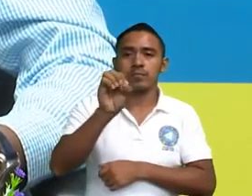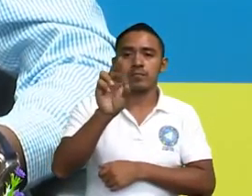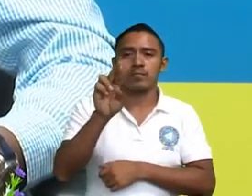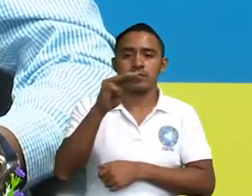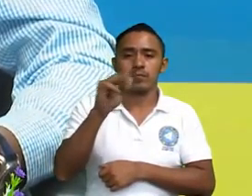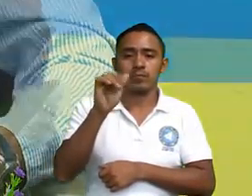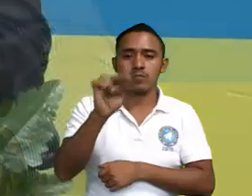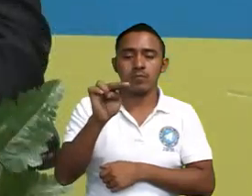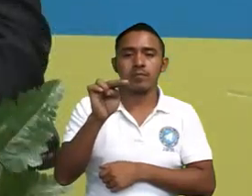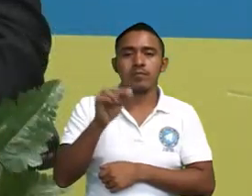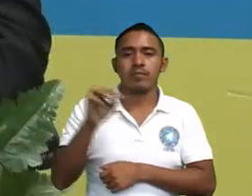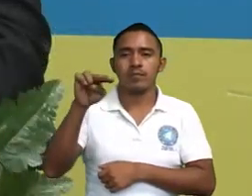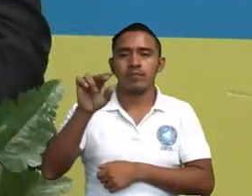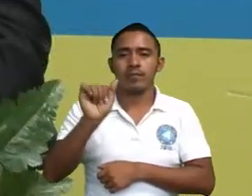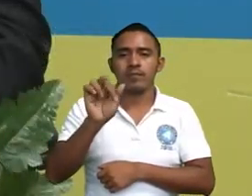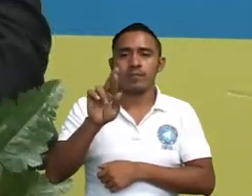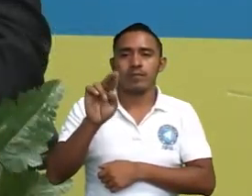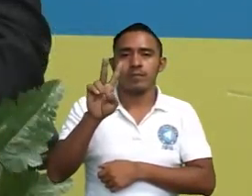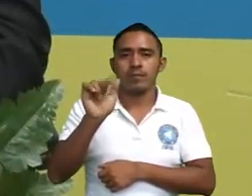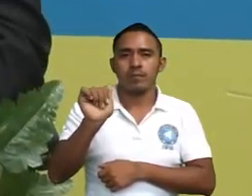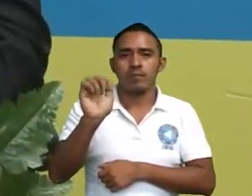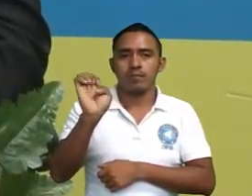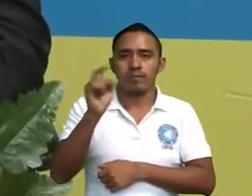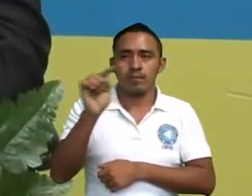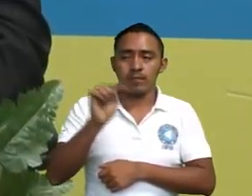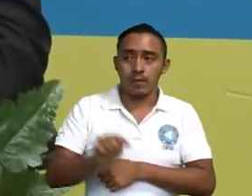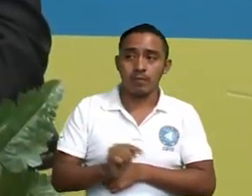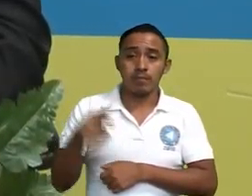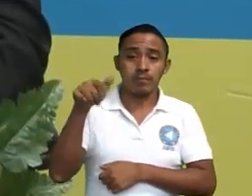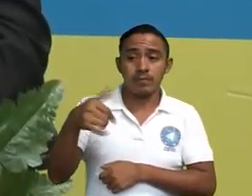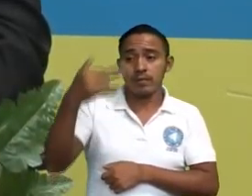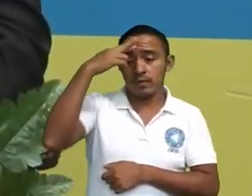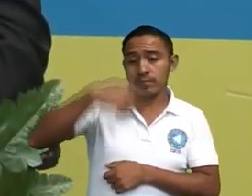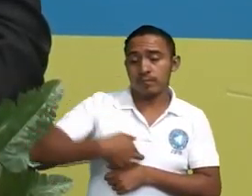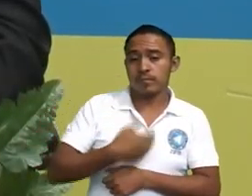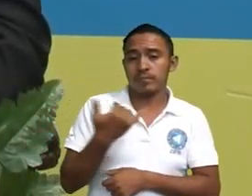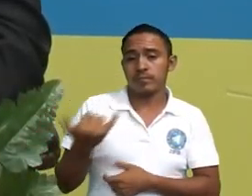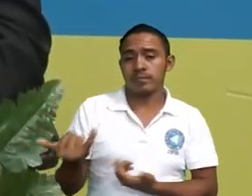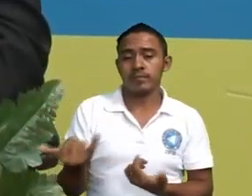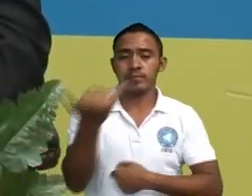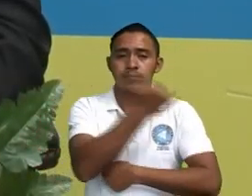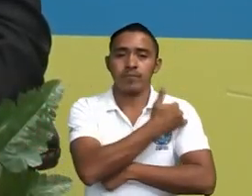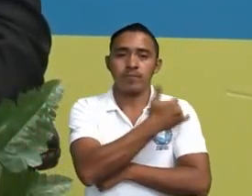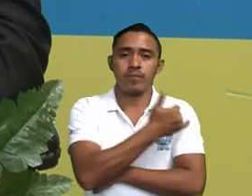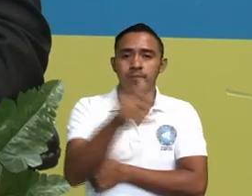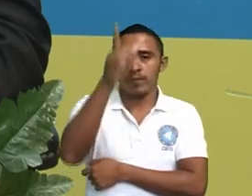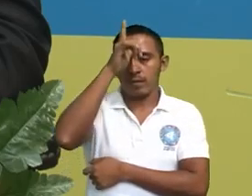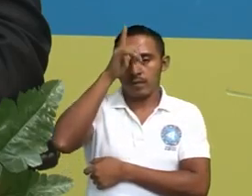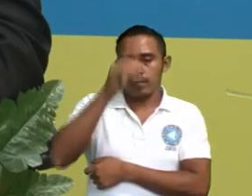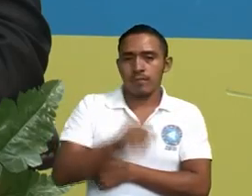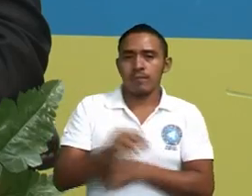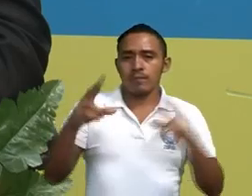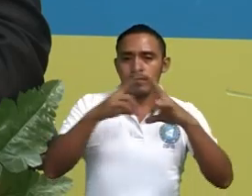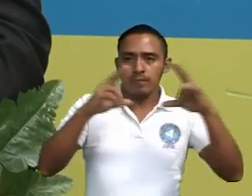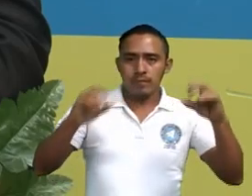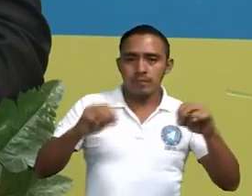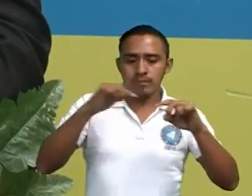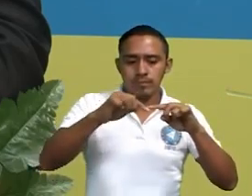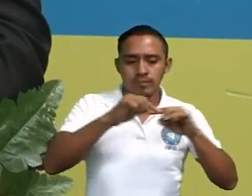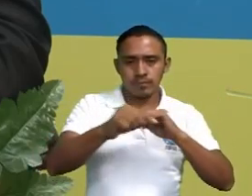quien es cirujano general del Hospital de Referencia Nacional Alemán Nicaragüense, ubicado en el distrito número